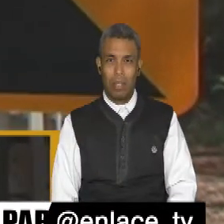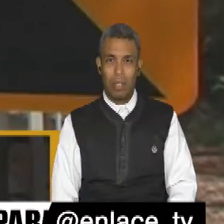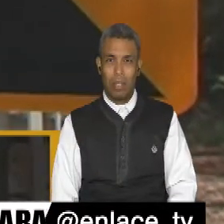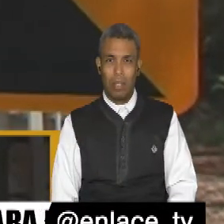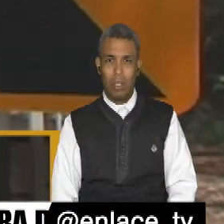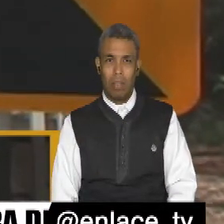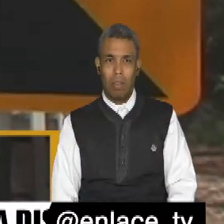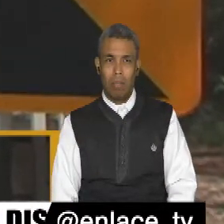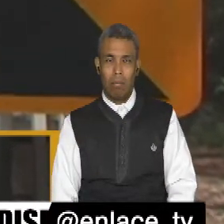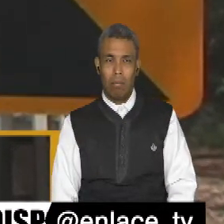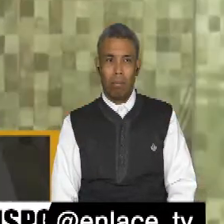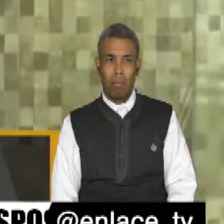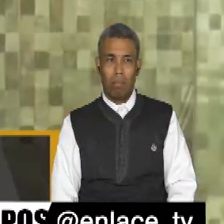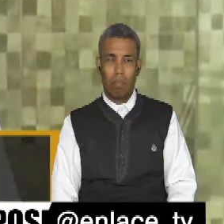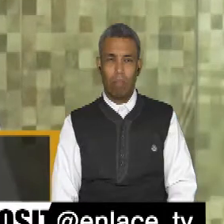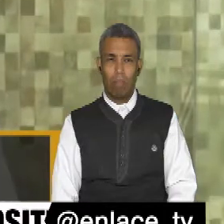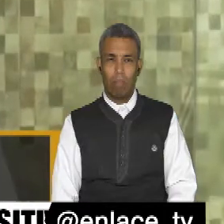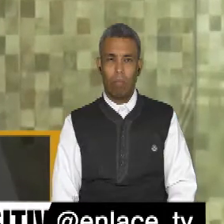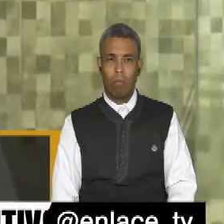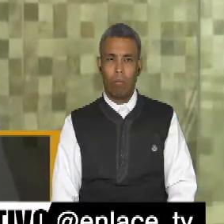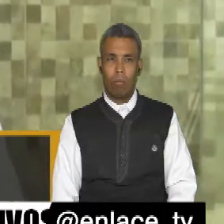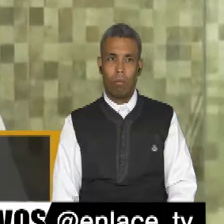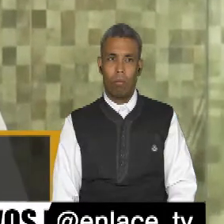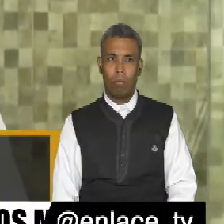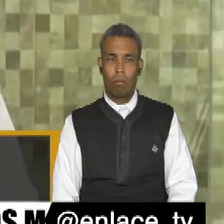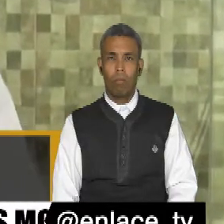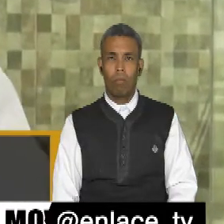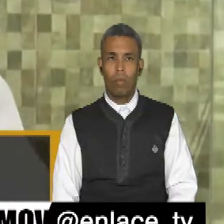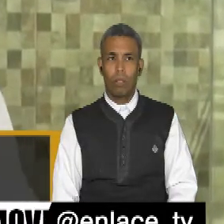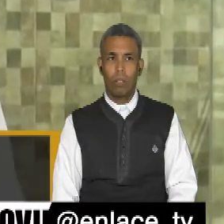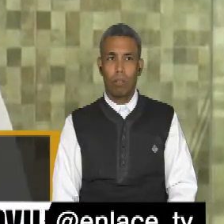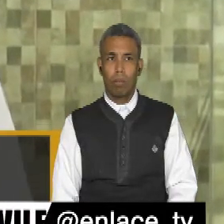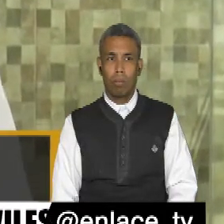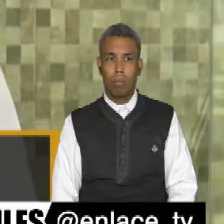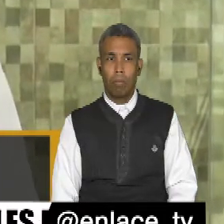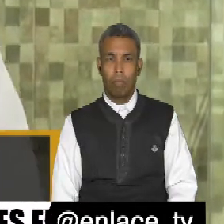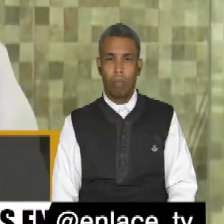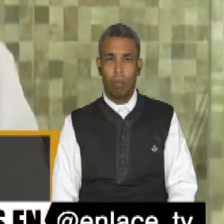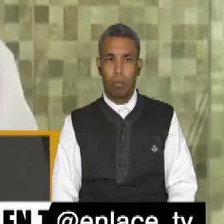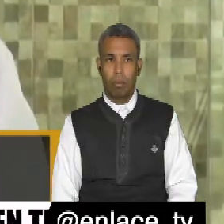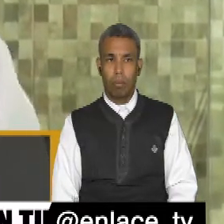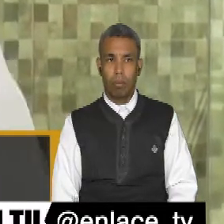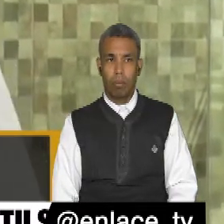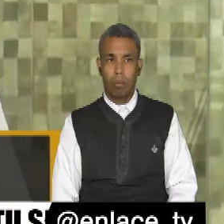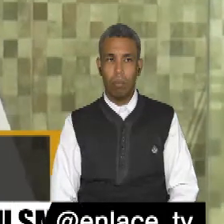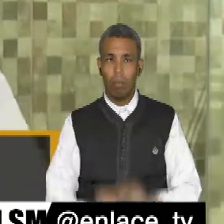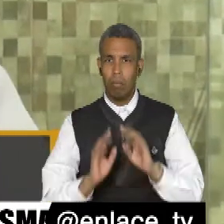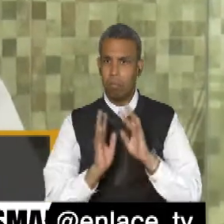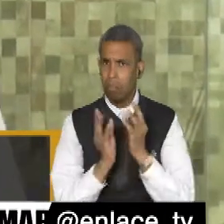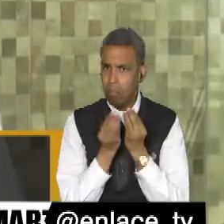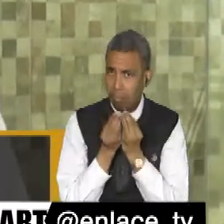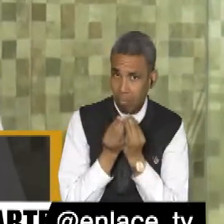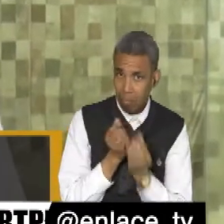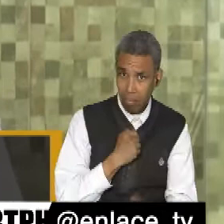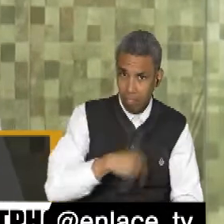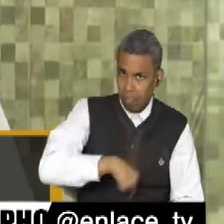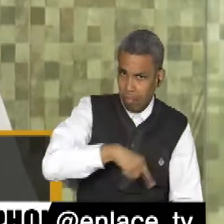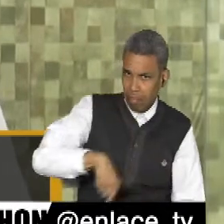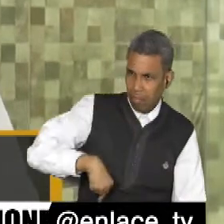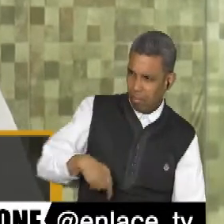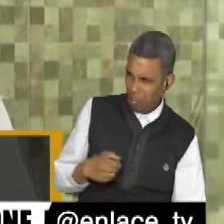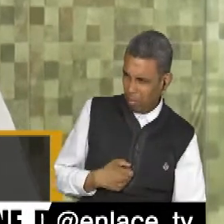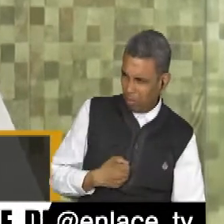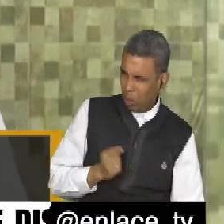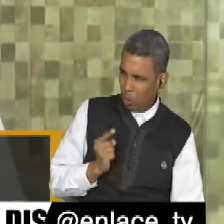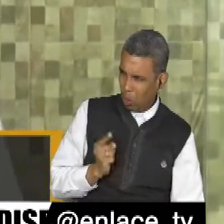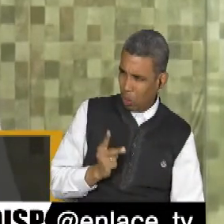la presencia de representante legal de la Ruta del Cacao, nos manifiesta un tercer peaje de Barranca a Bucaramanga. Este